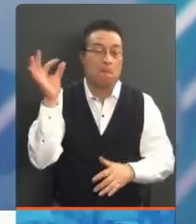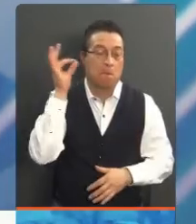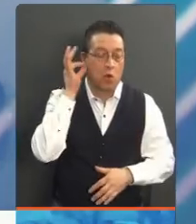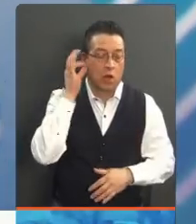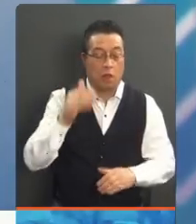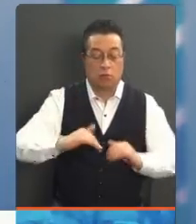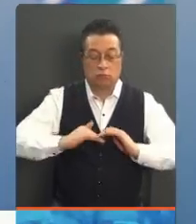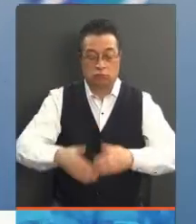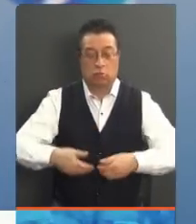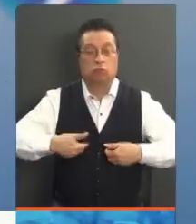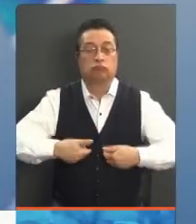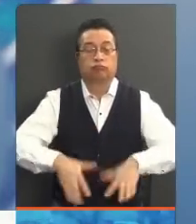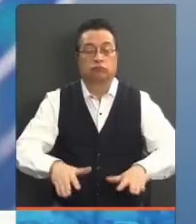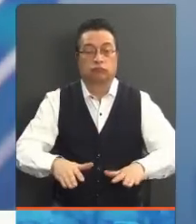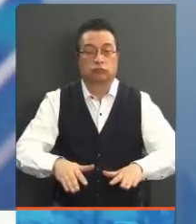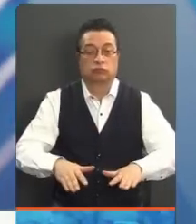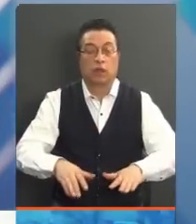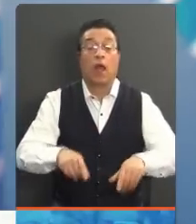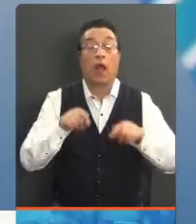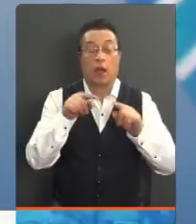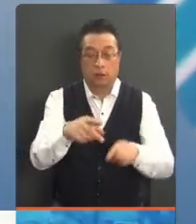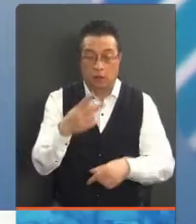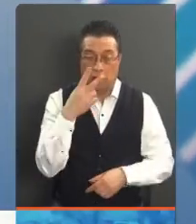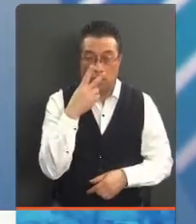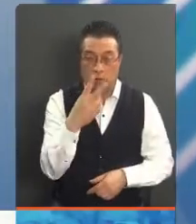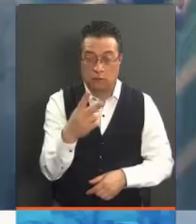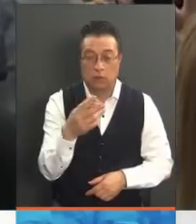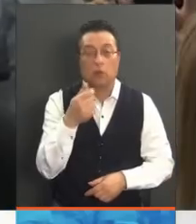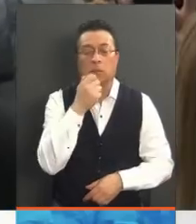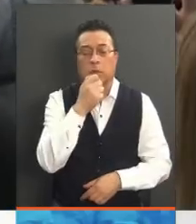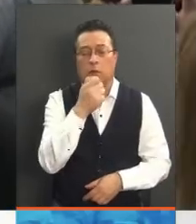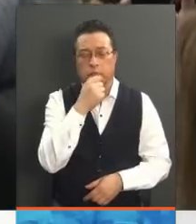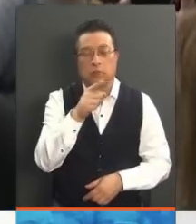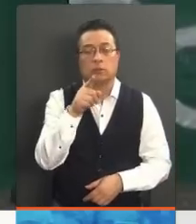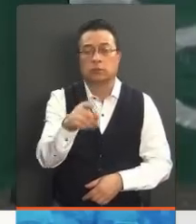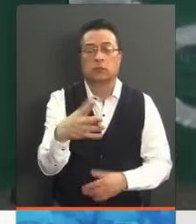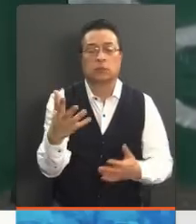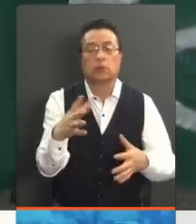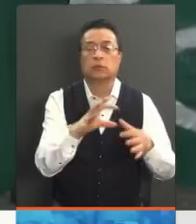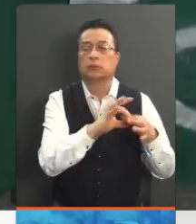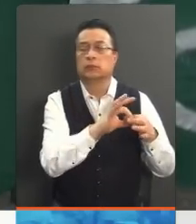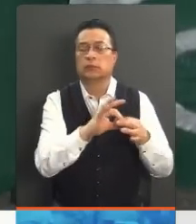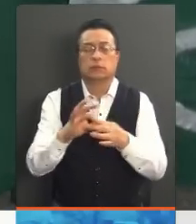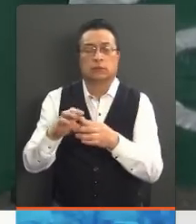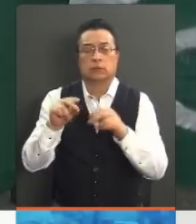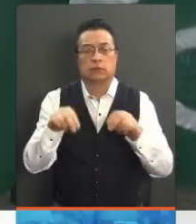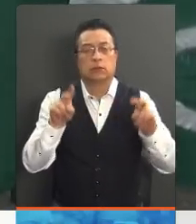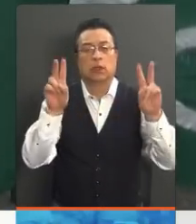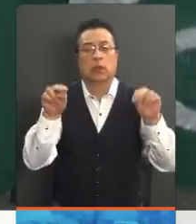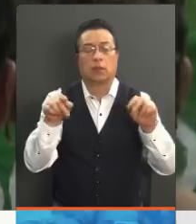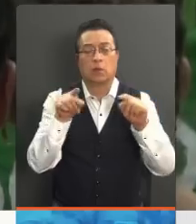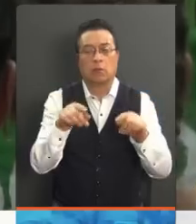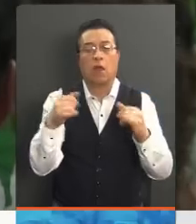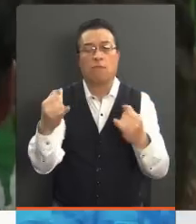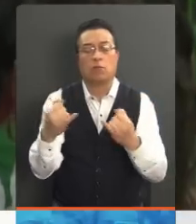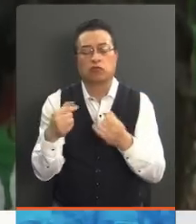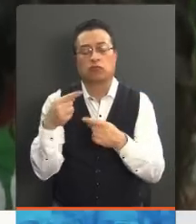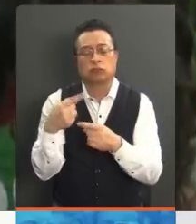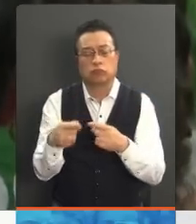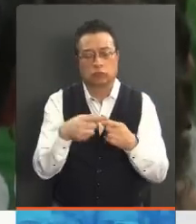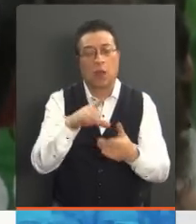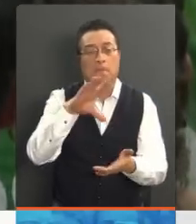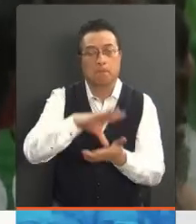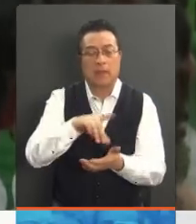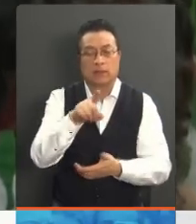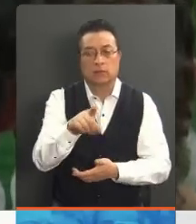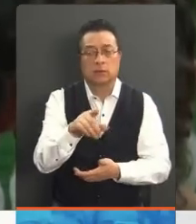abortar. Tomamos contacto con Carlos Arturo Albino, justamente para desarrollar esta y otras informaciones en ese país.